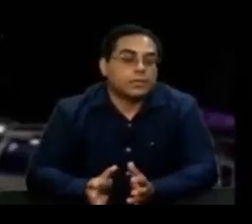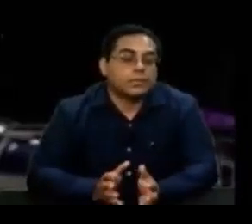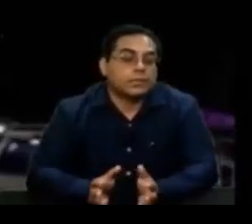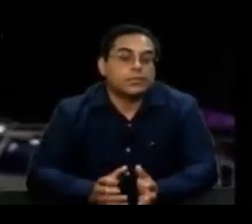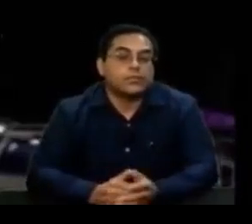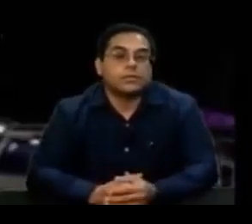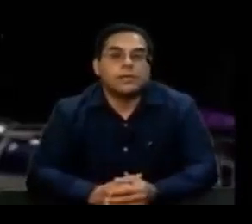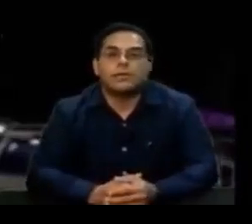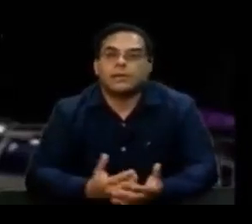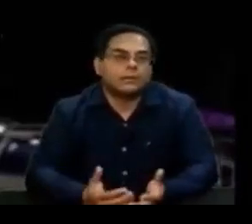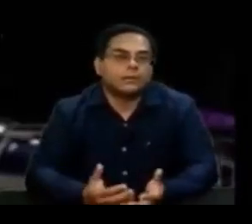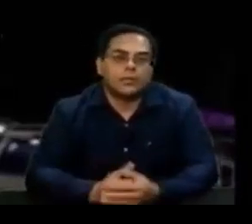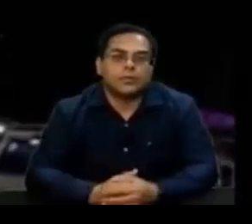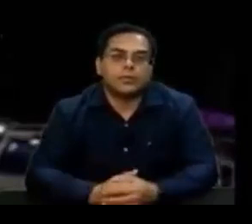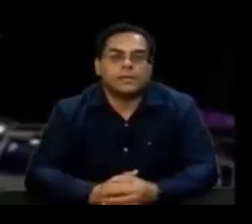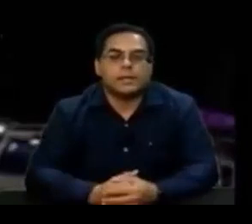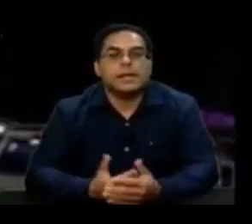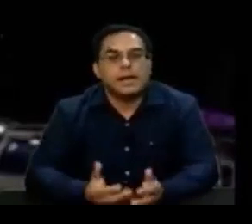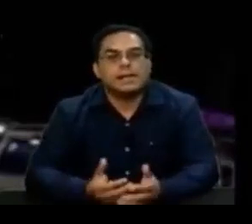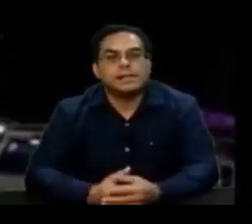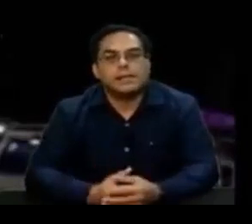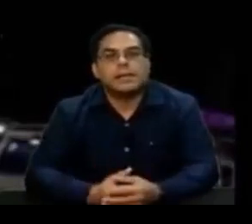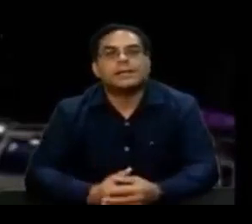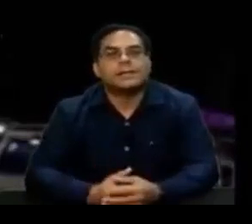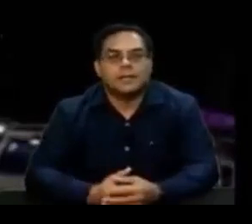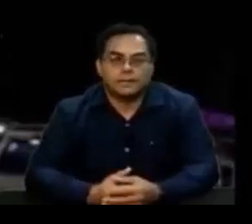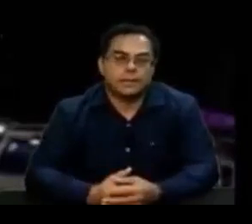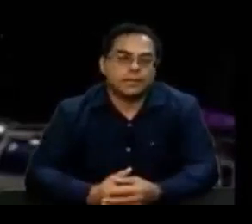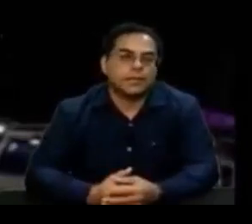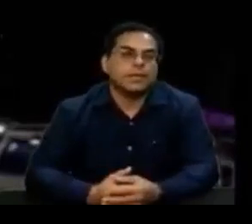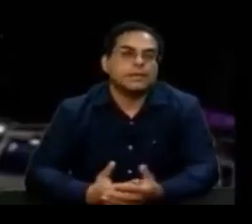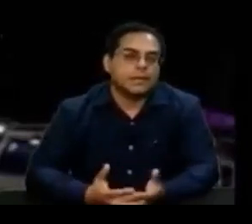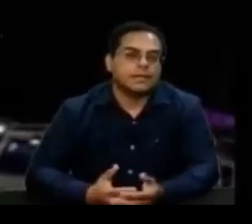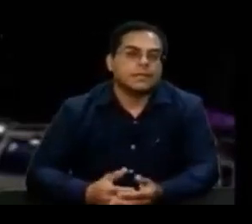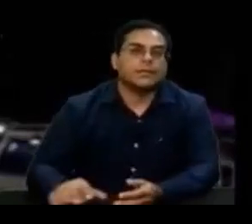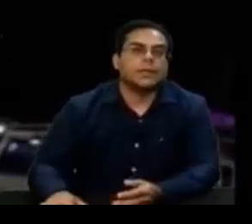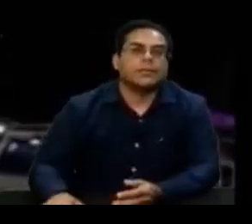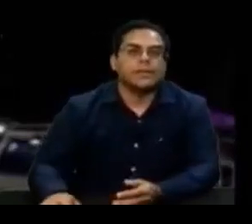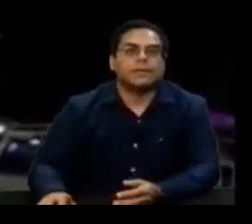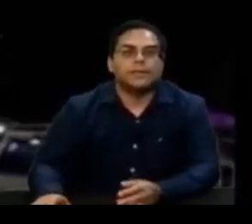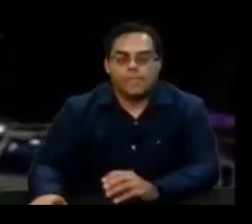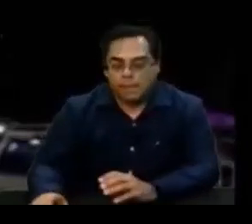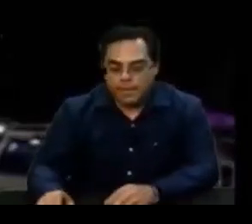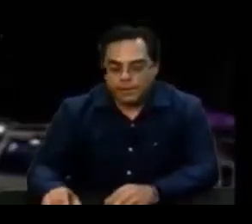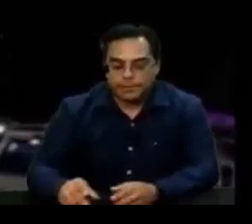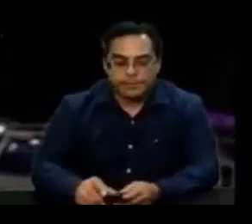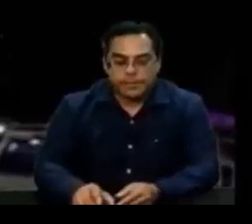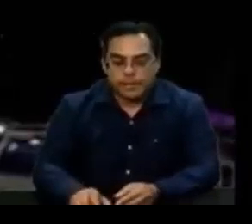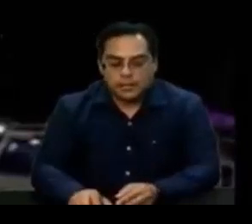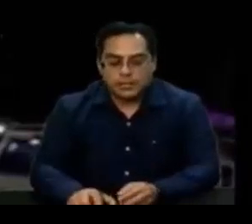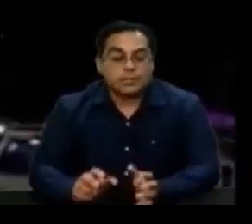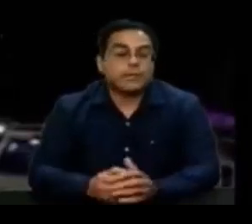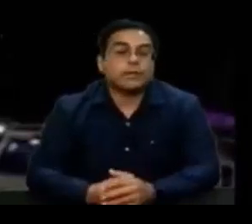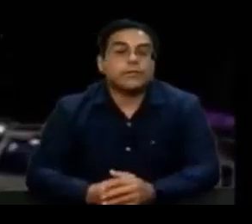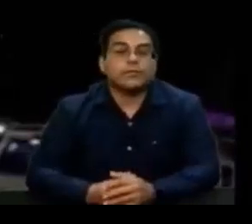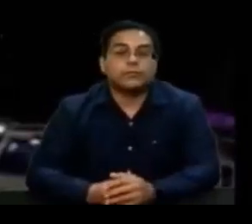quieren llevar a una oclusión estable. Esto tampoco puede ser. Hay que saber el antecedente también del crecimiento del paciente. Bien.